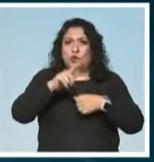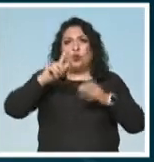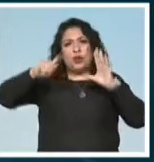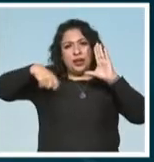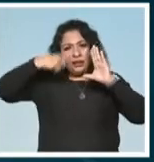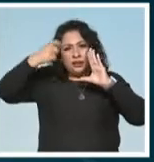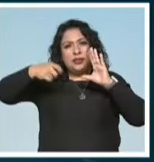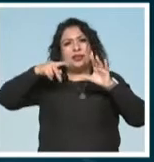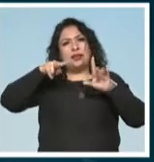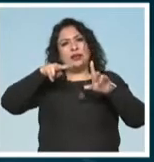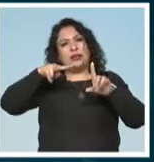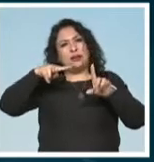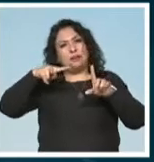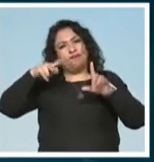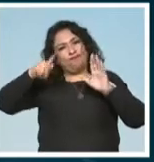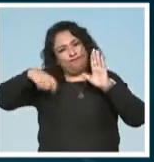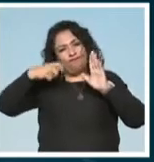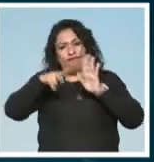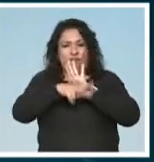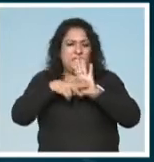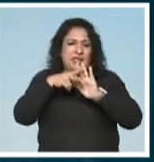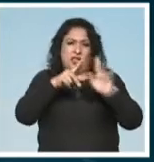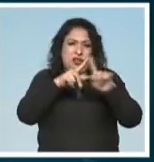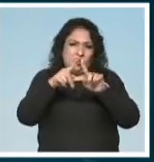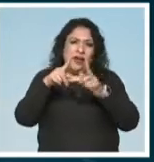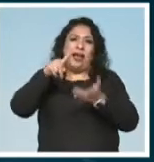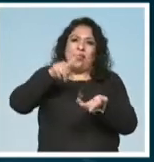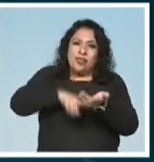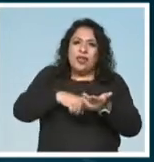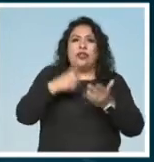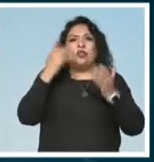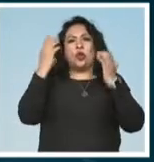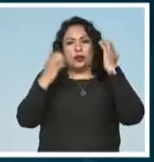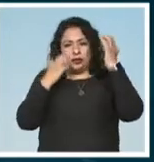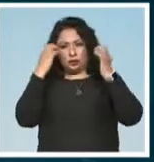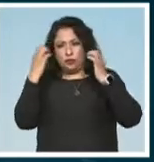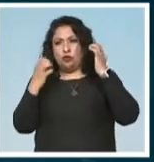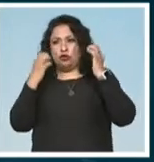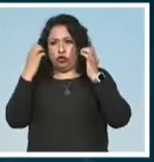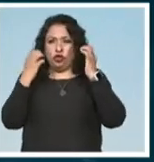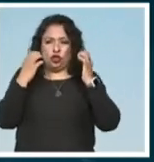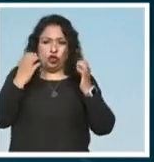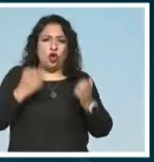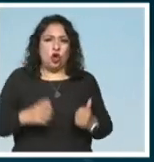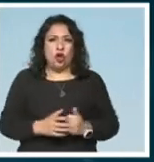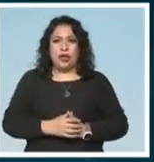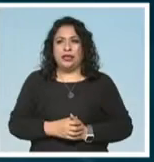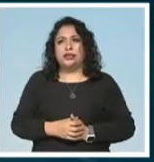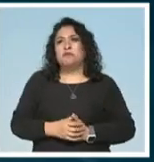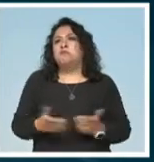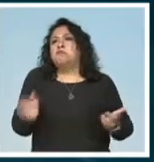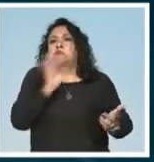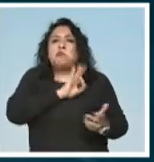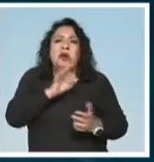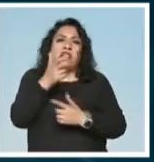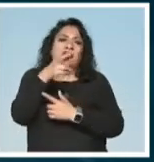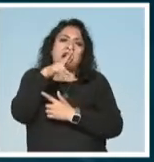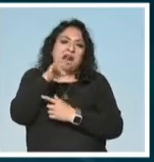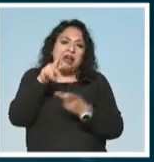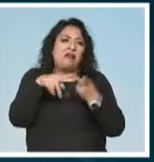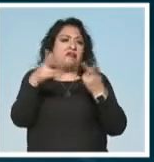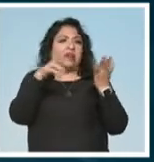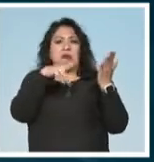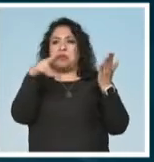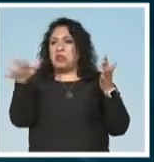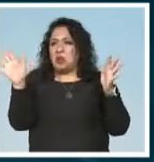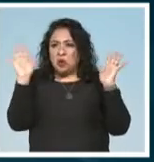o lo audiovisual o los medios audiovisuales dentro de las exposiciones, pueden ser gráficas o pueden ser de